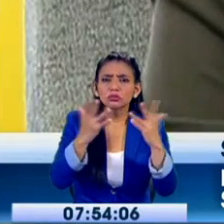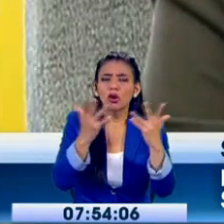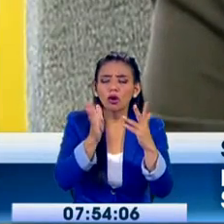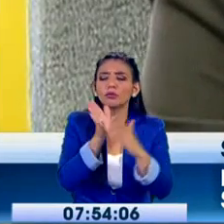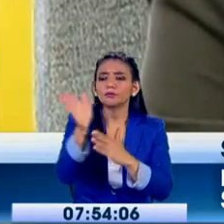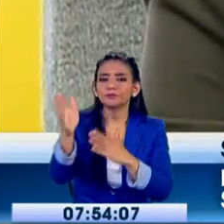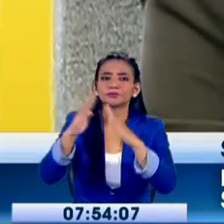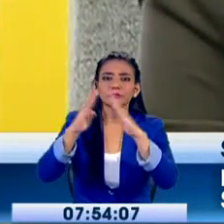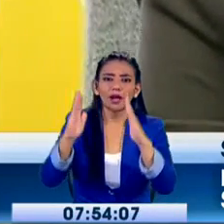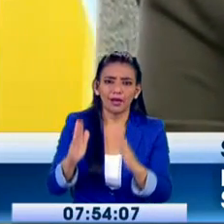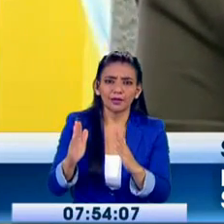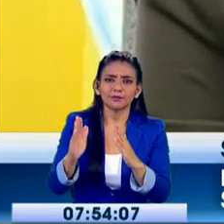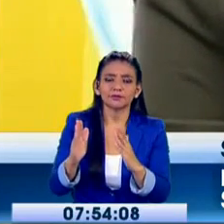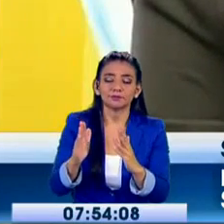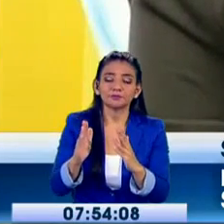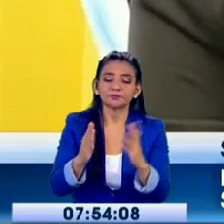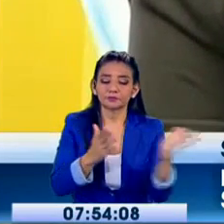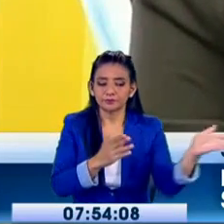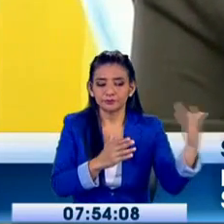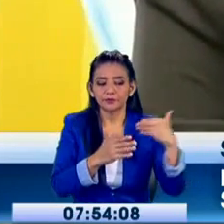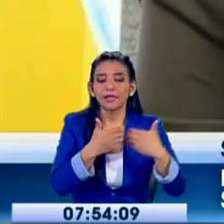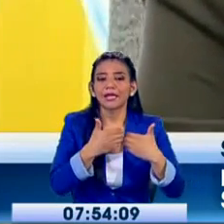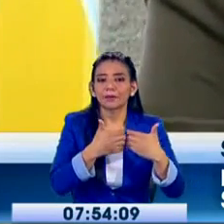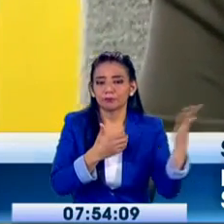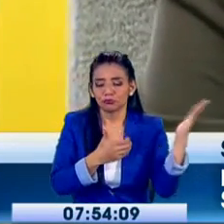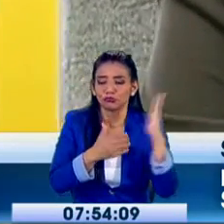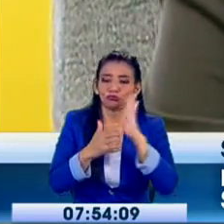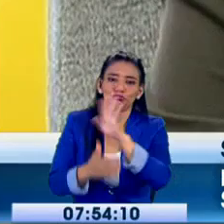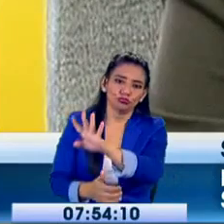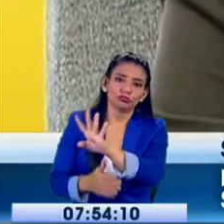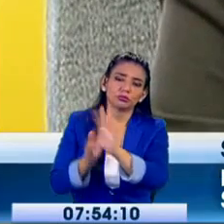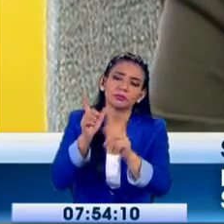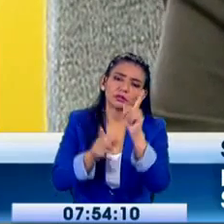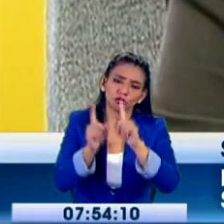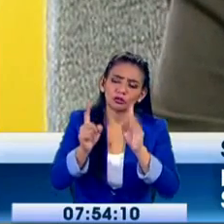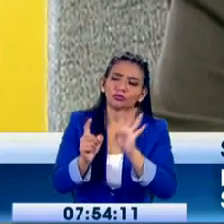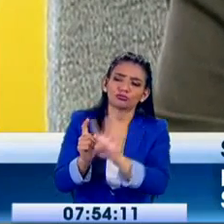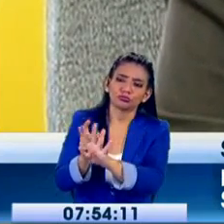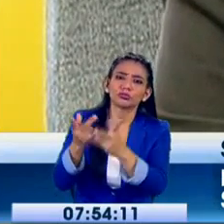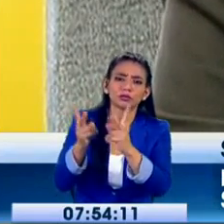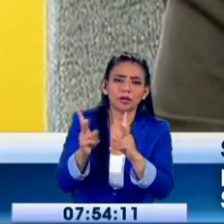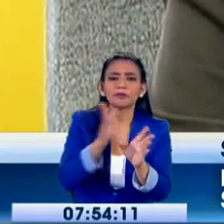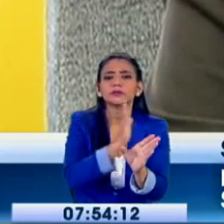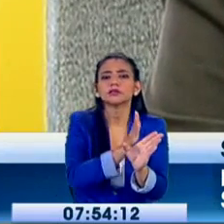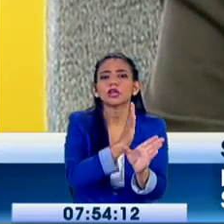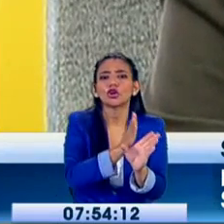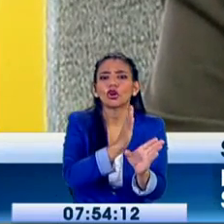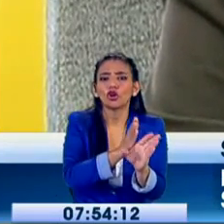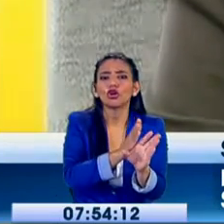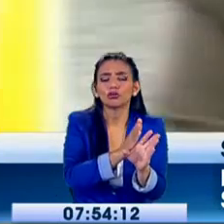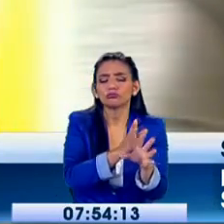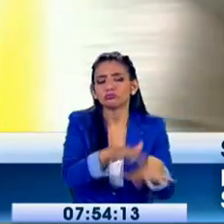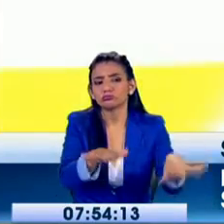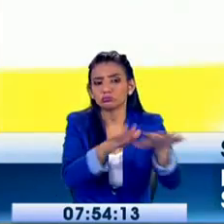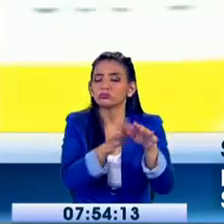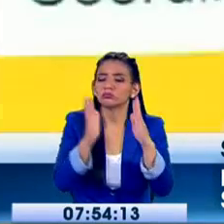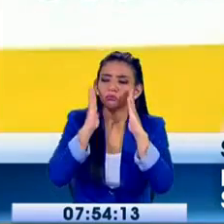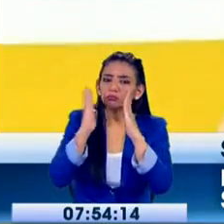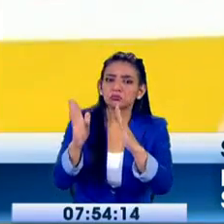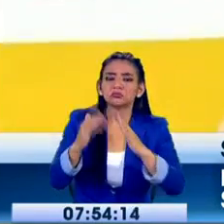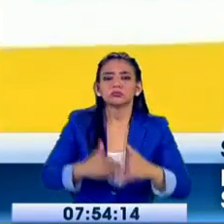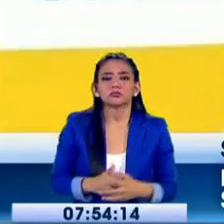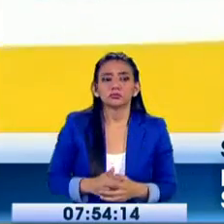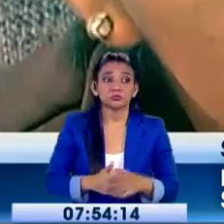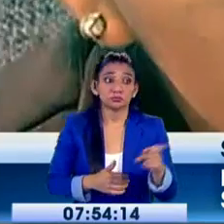domiciliarias, que la realizan nuestros equipos EAIS y que muchas veces son también realizadas por los psicólogos de las unidades operativas.